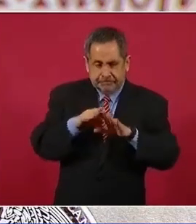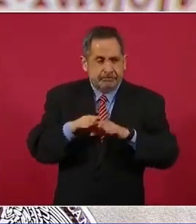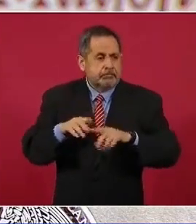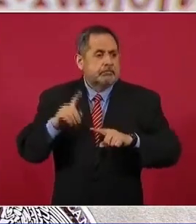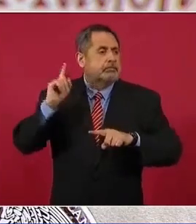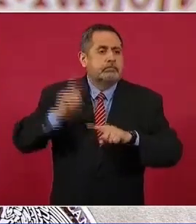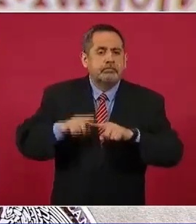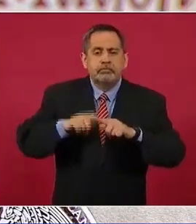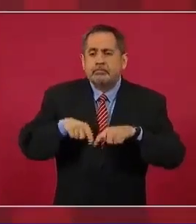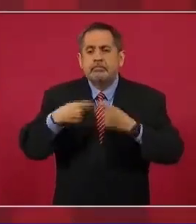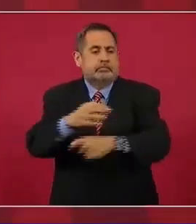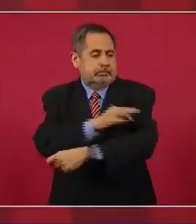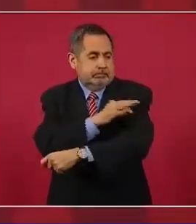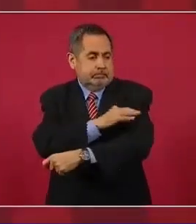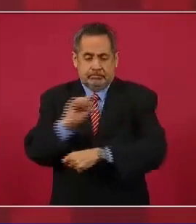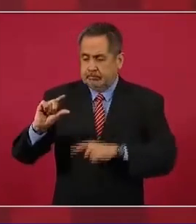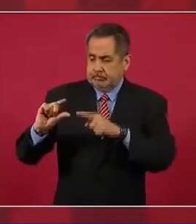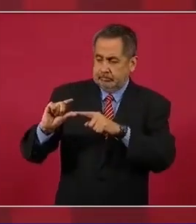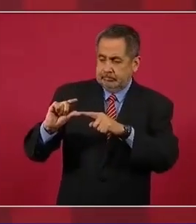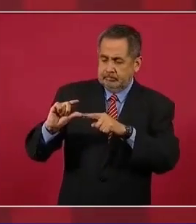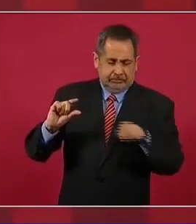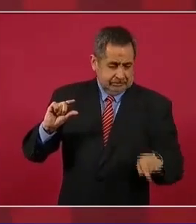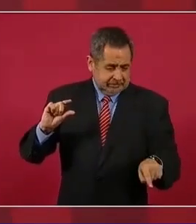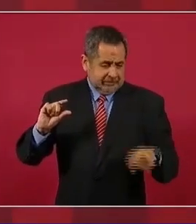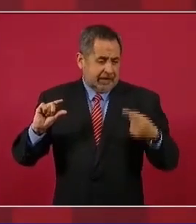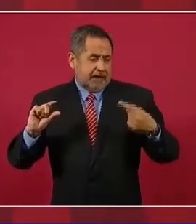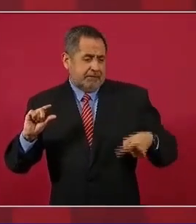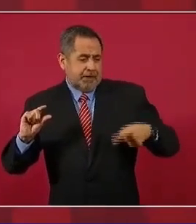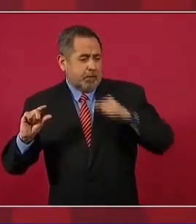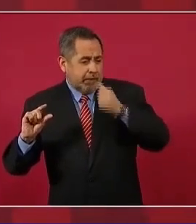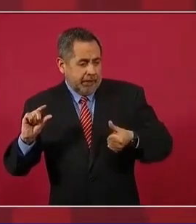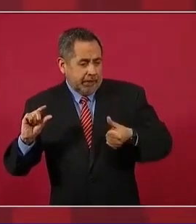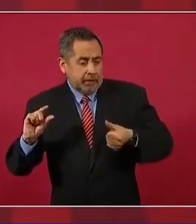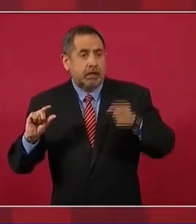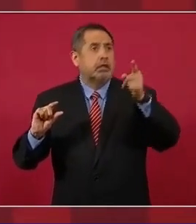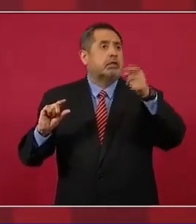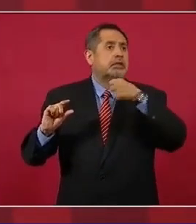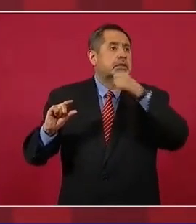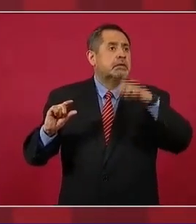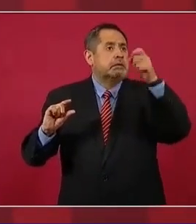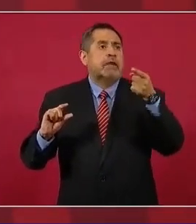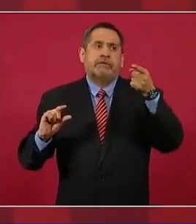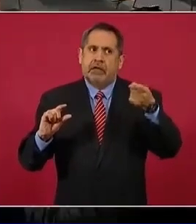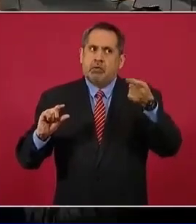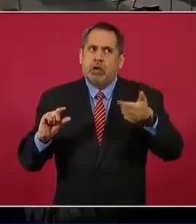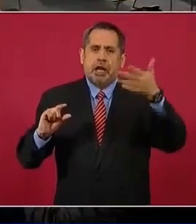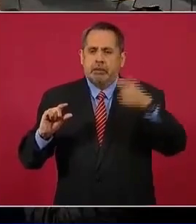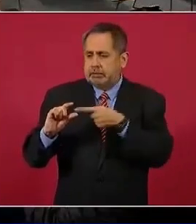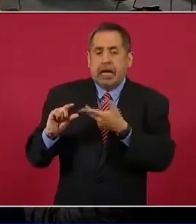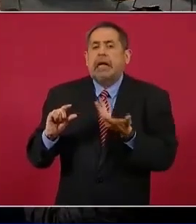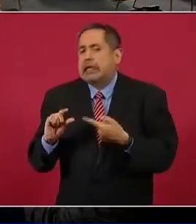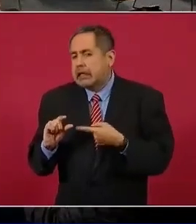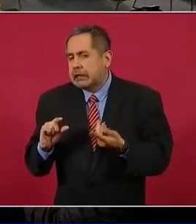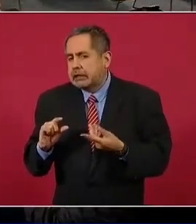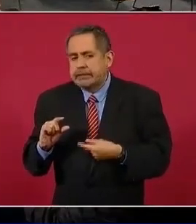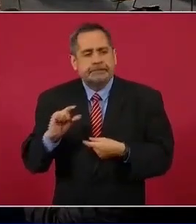pública, debe cuidar que un recurso como la vacuna se utilice prioritariamente en las personas